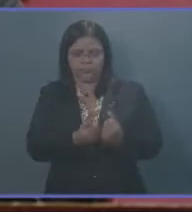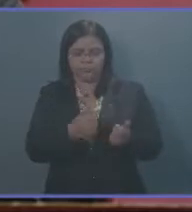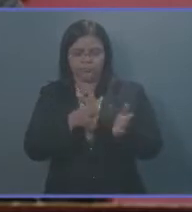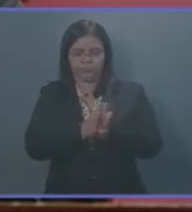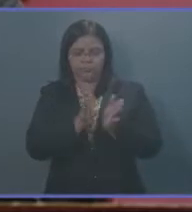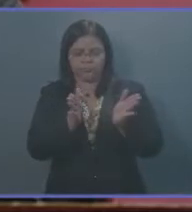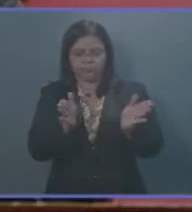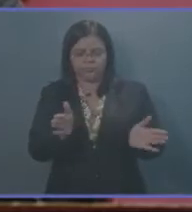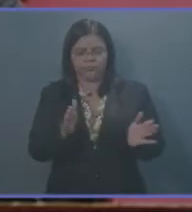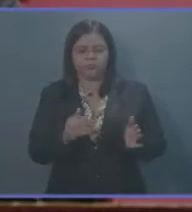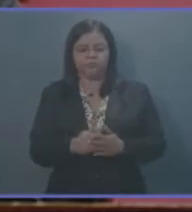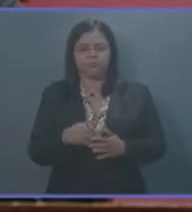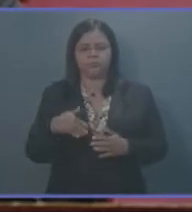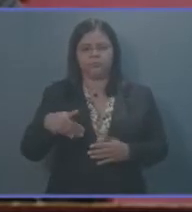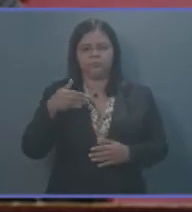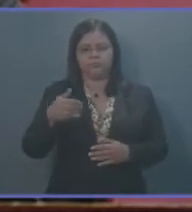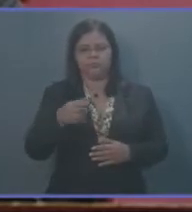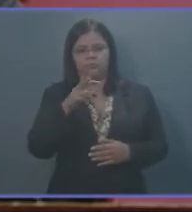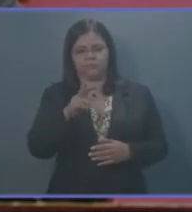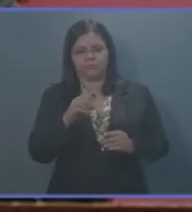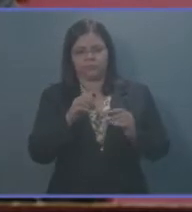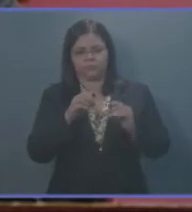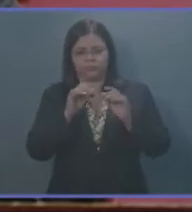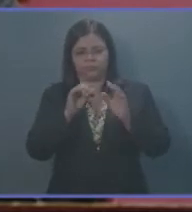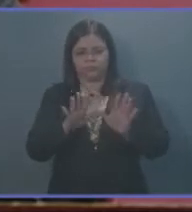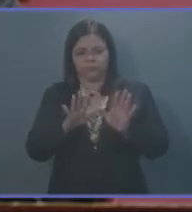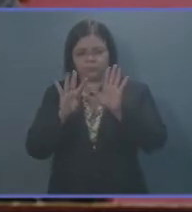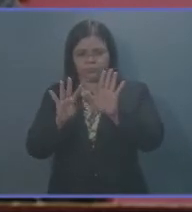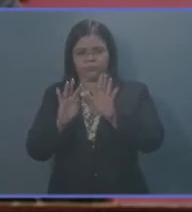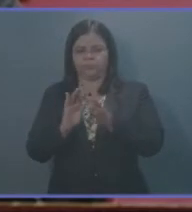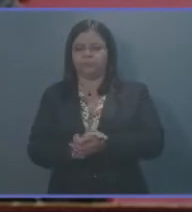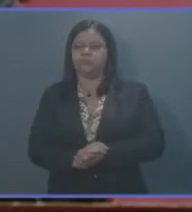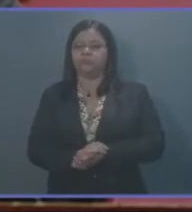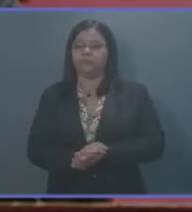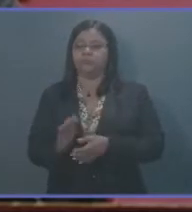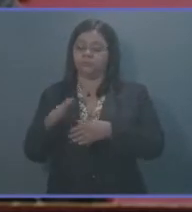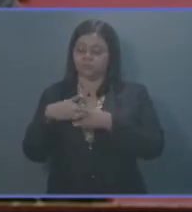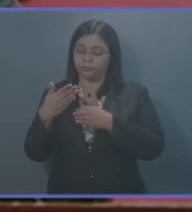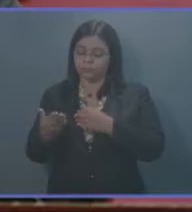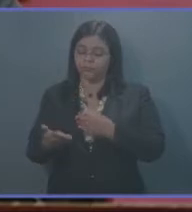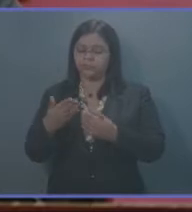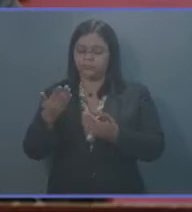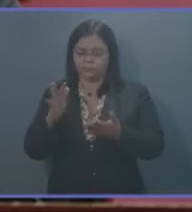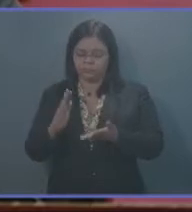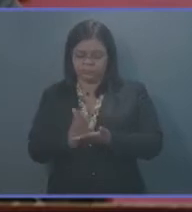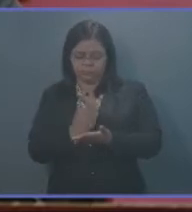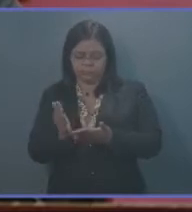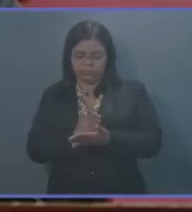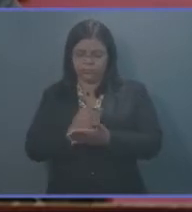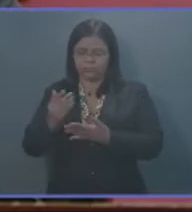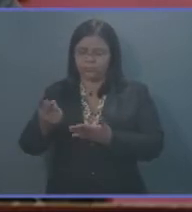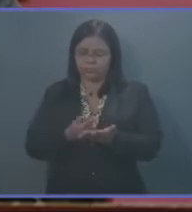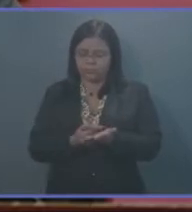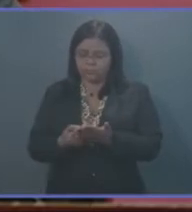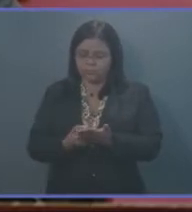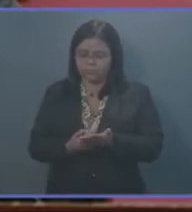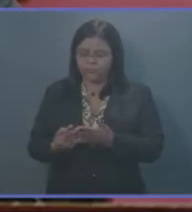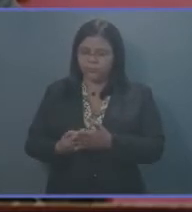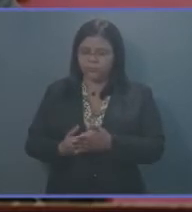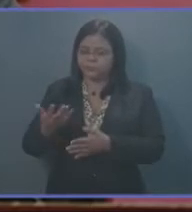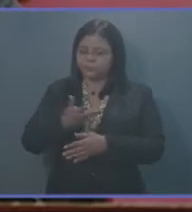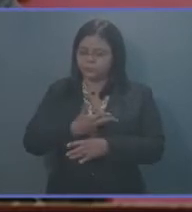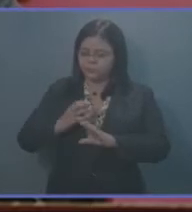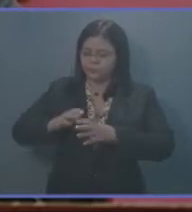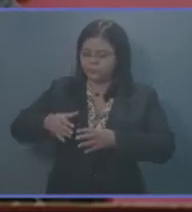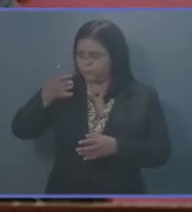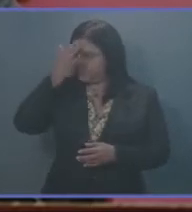del Estado del ejercicio 2019. Luego del estudio y análisis de la iniciativa antes citada, la Comisión